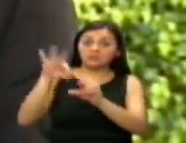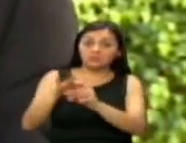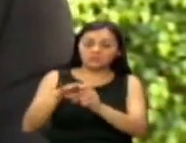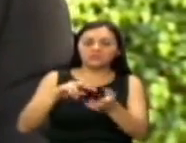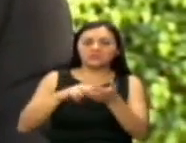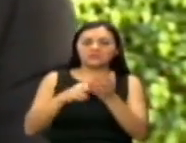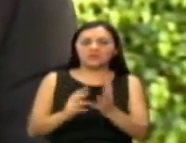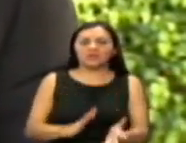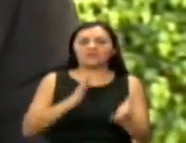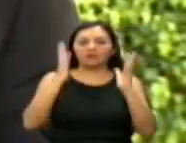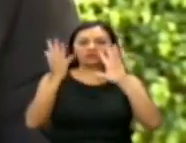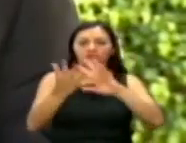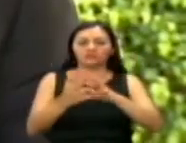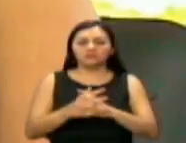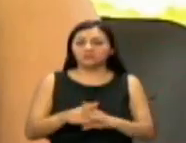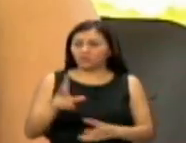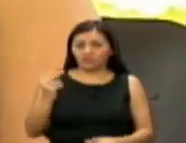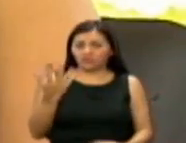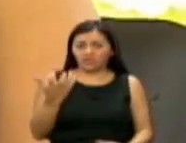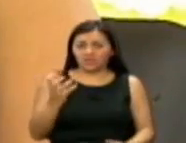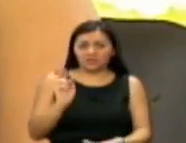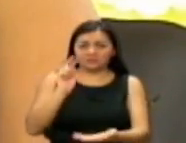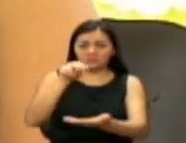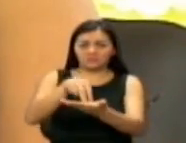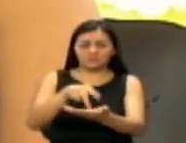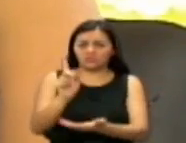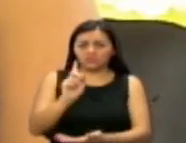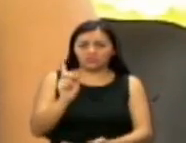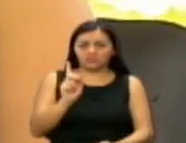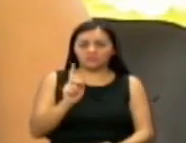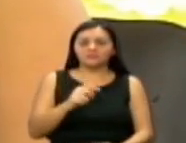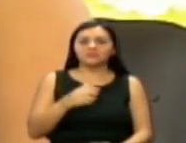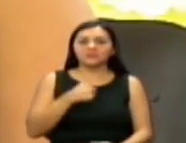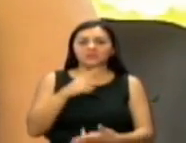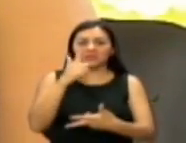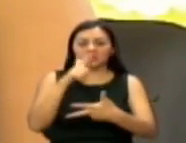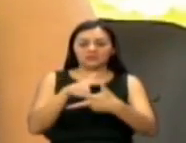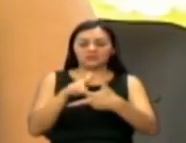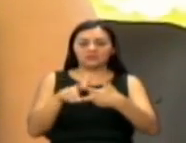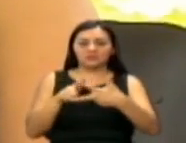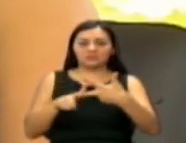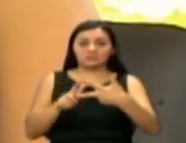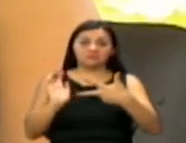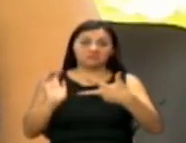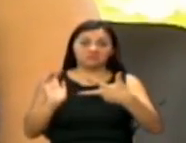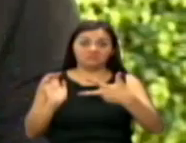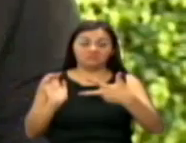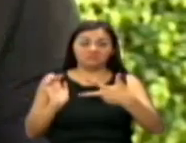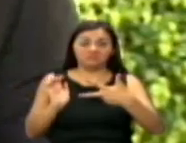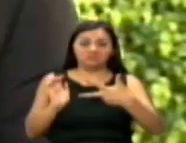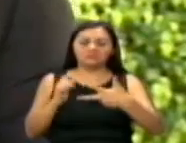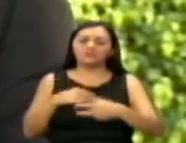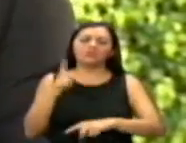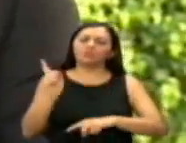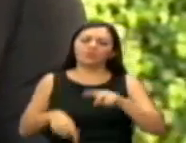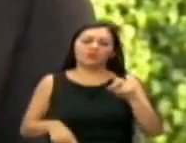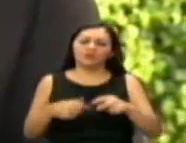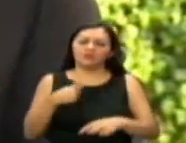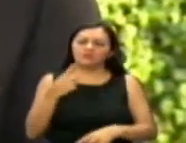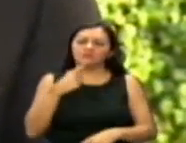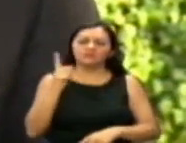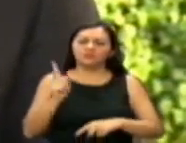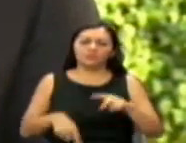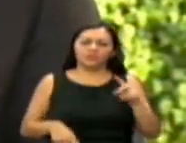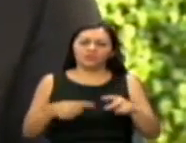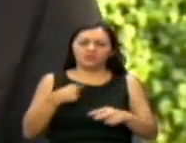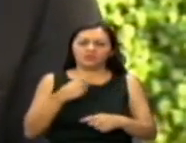Revolución Ciudadana. ¿No quiere presentarse a la candidatura presidencial? Menciona 3 nombres de país que pueden sucederlo a usted. Eso no le puedo anticipar por estrategia política,